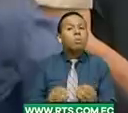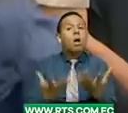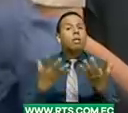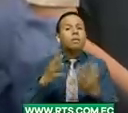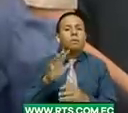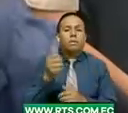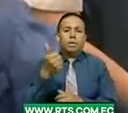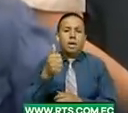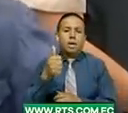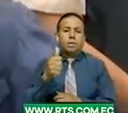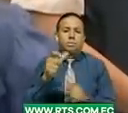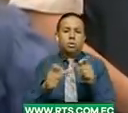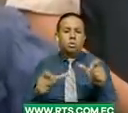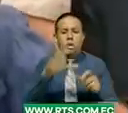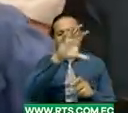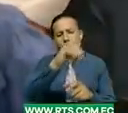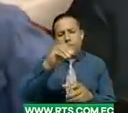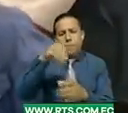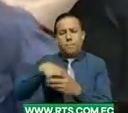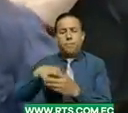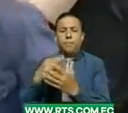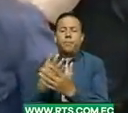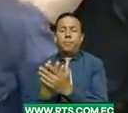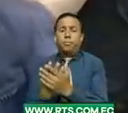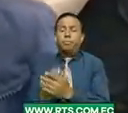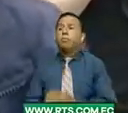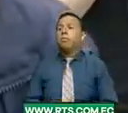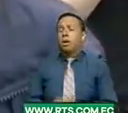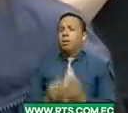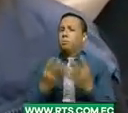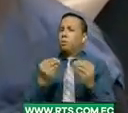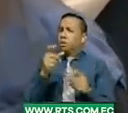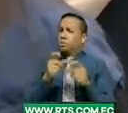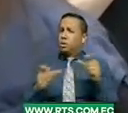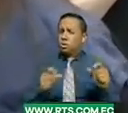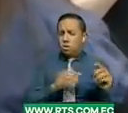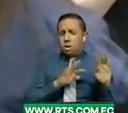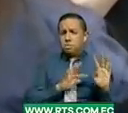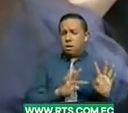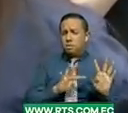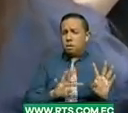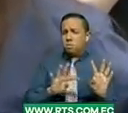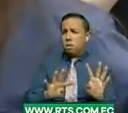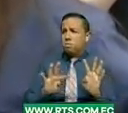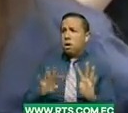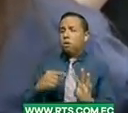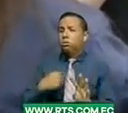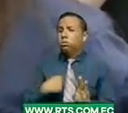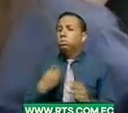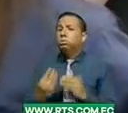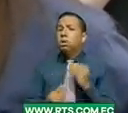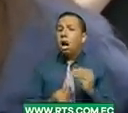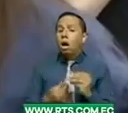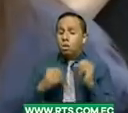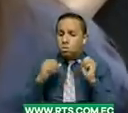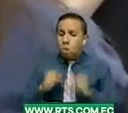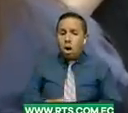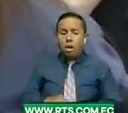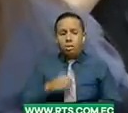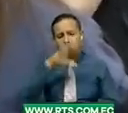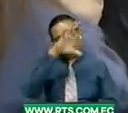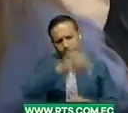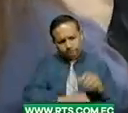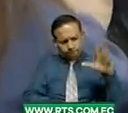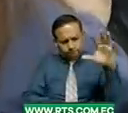detenidas. Hemos tenido la presencia de varios manifestantes, los cuales hemos procedido a la detención inmediata por cuanto